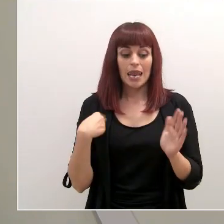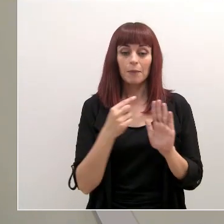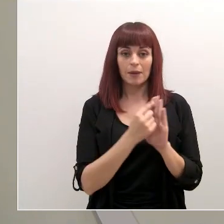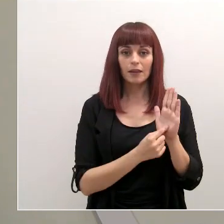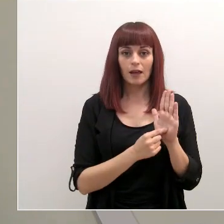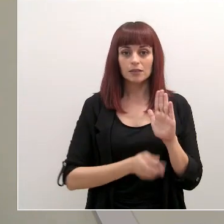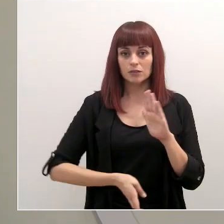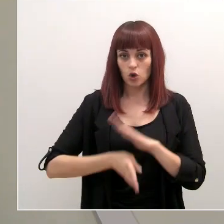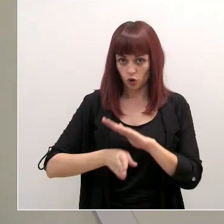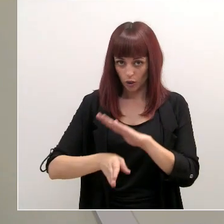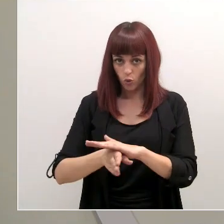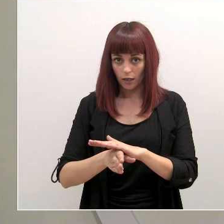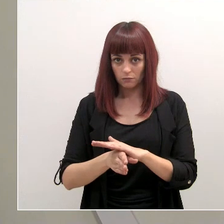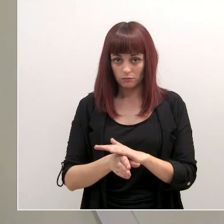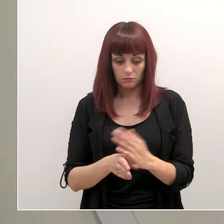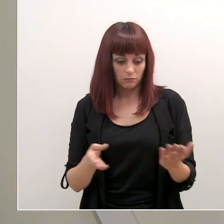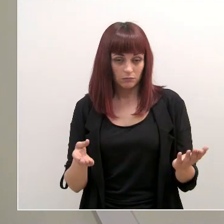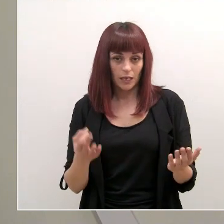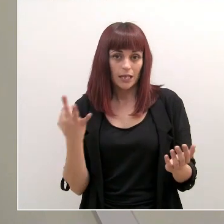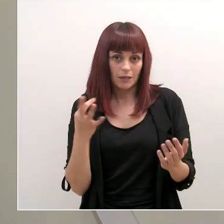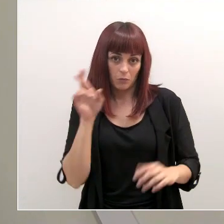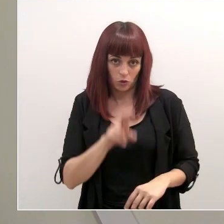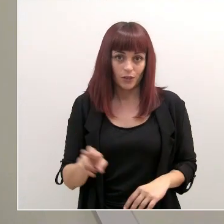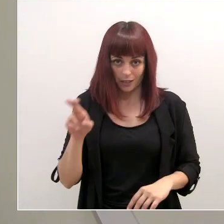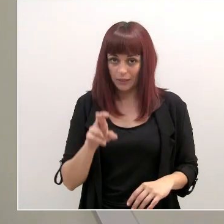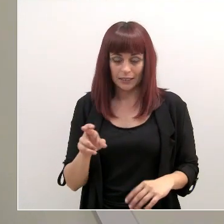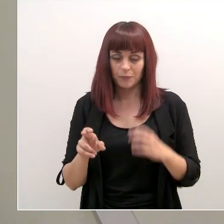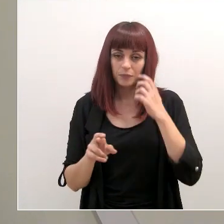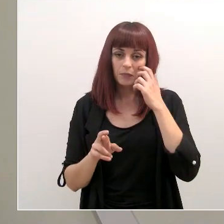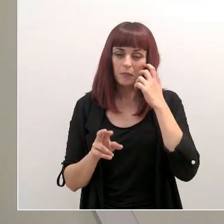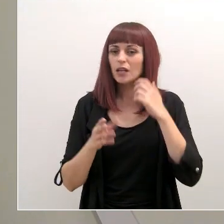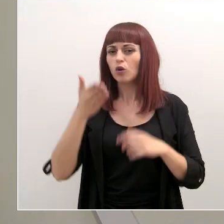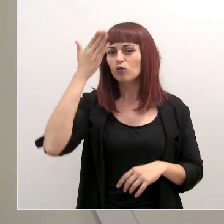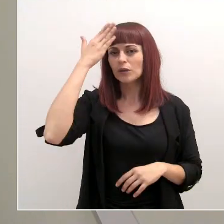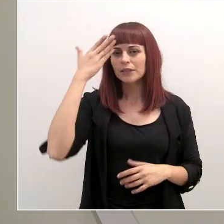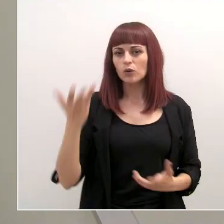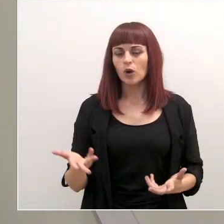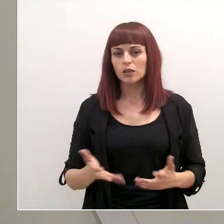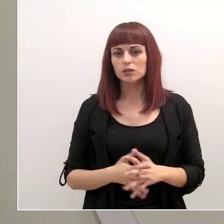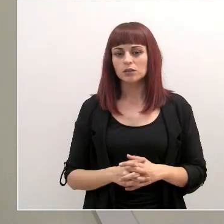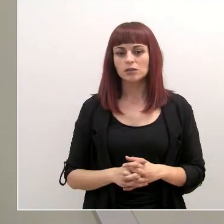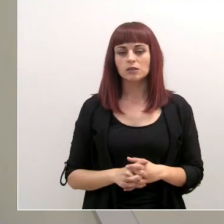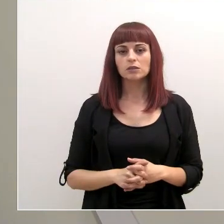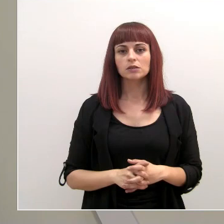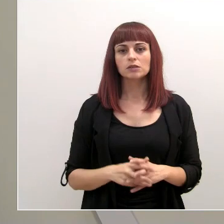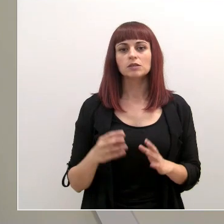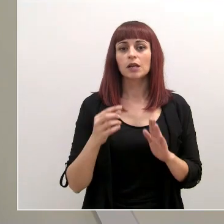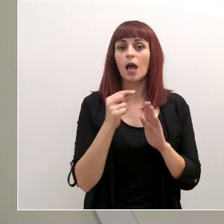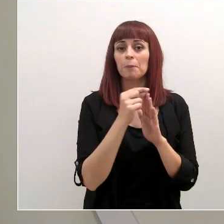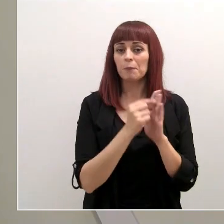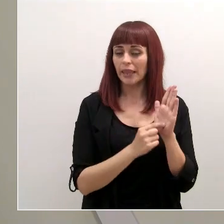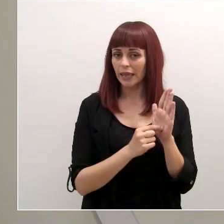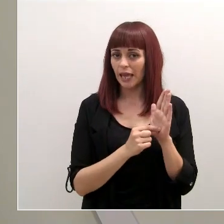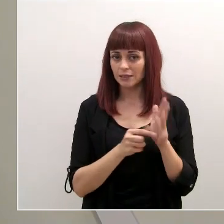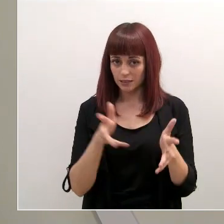que mantenemos son las que están ahí y las que tenemos que insistir. Y además hay algo fundamental. Al margen de medidas que podamos trasladar